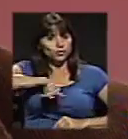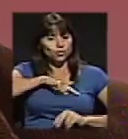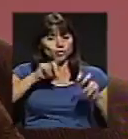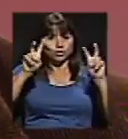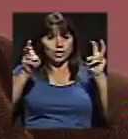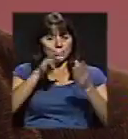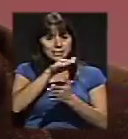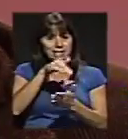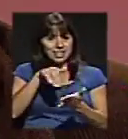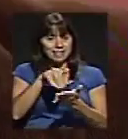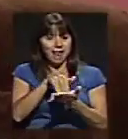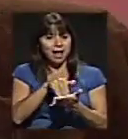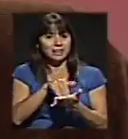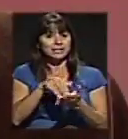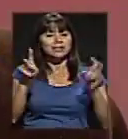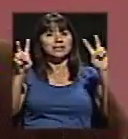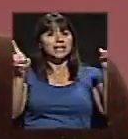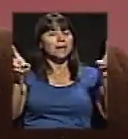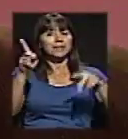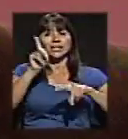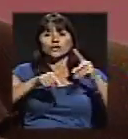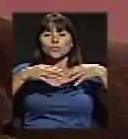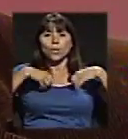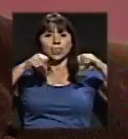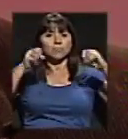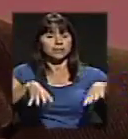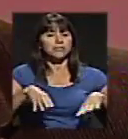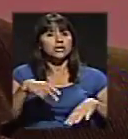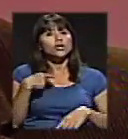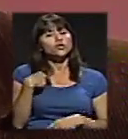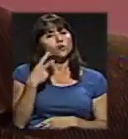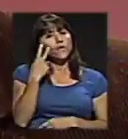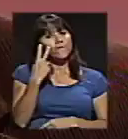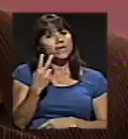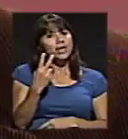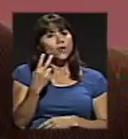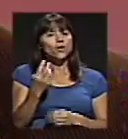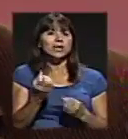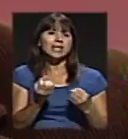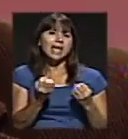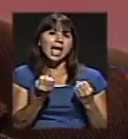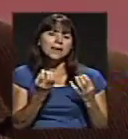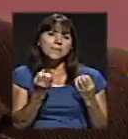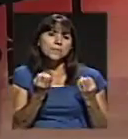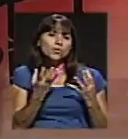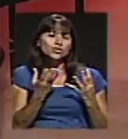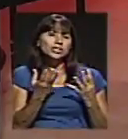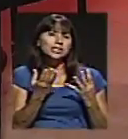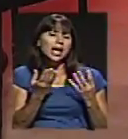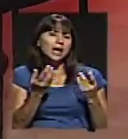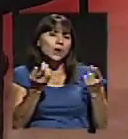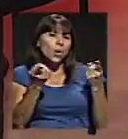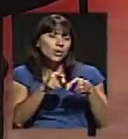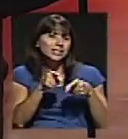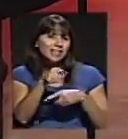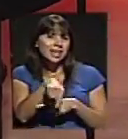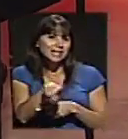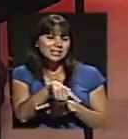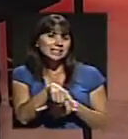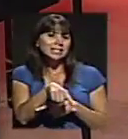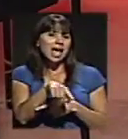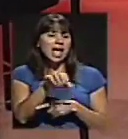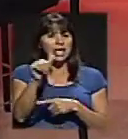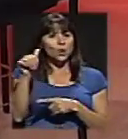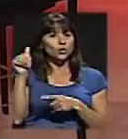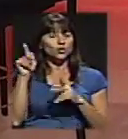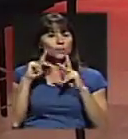temas que son irrenunciables, yo veo que hay mucha coincidencia uno de esos temas irrenunciables en otros